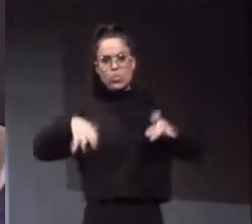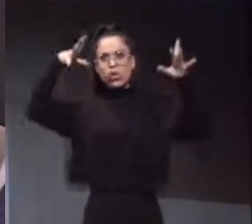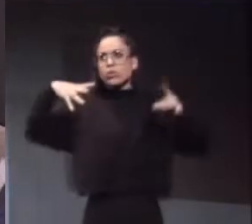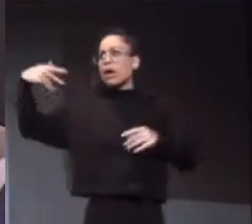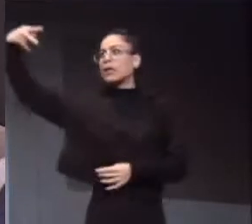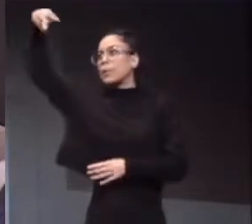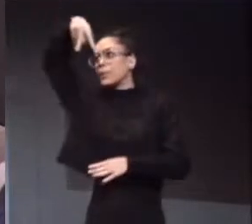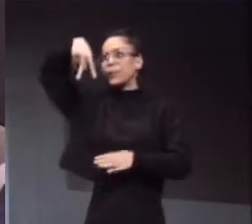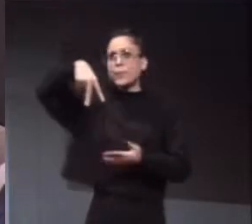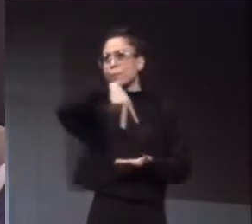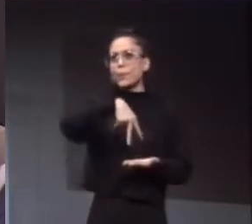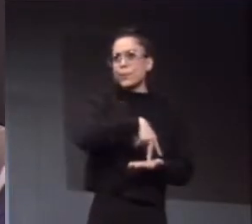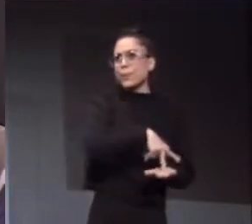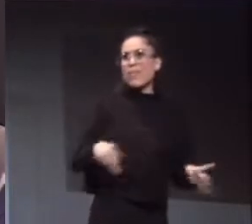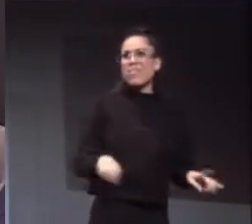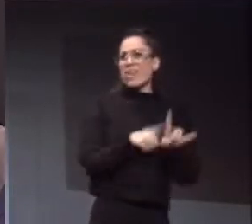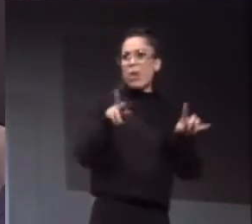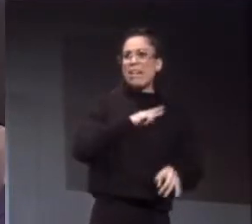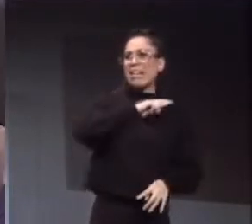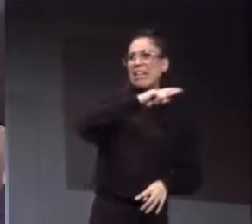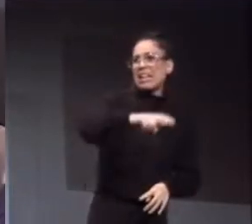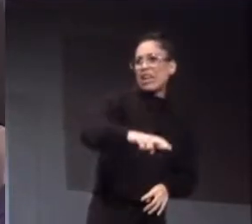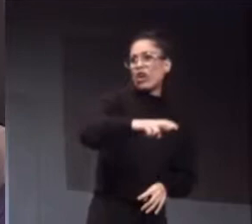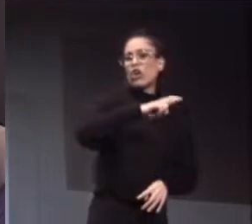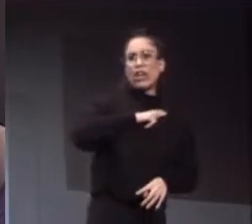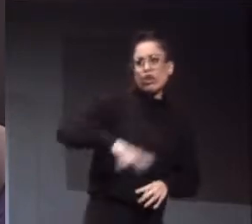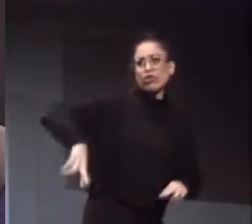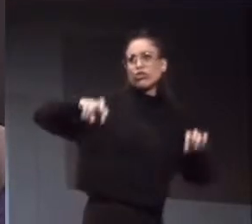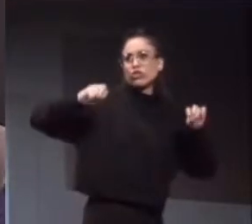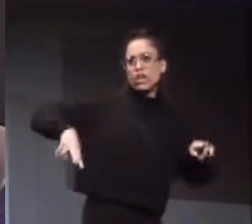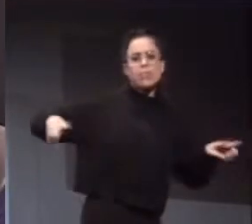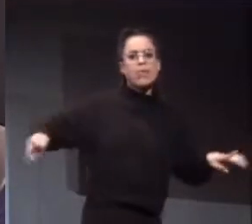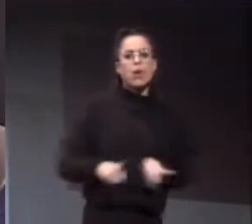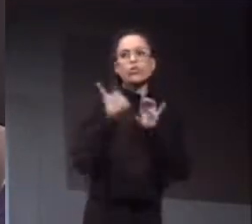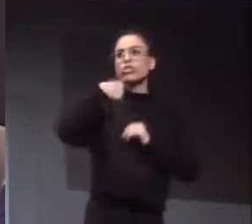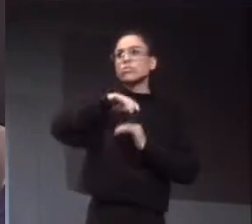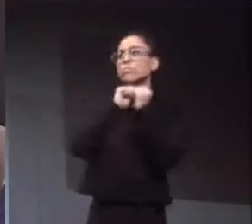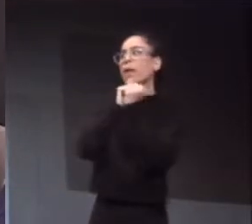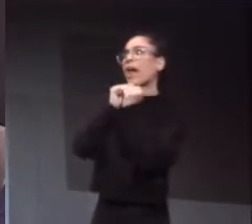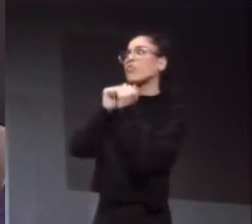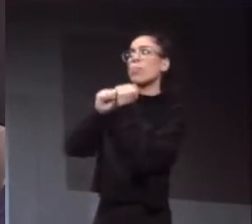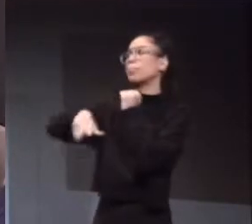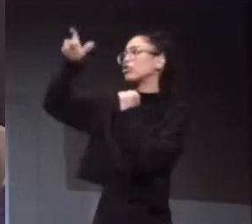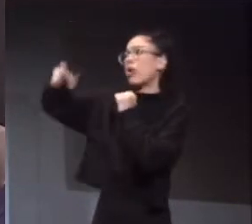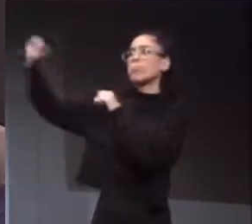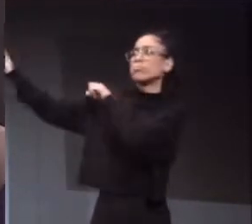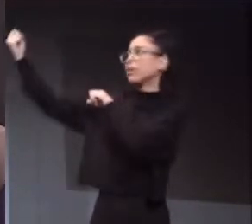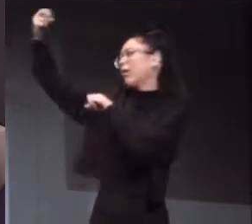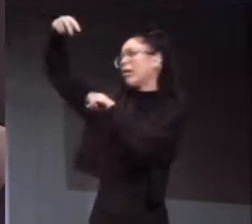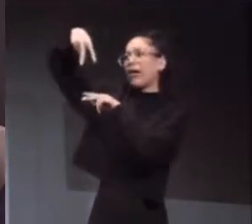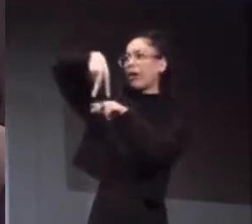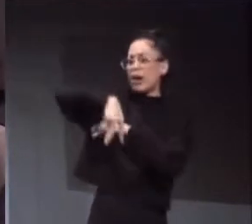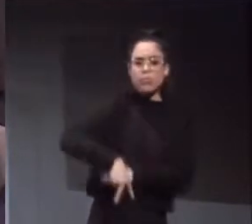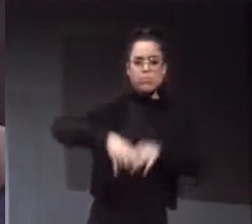ya sea santiago abascal o pablo iglesias queremos que venga un salvador queremos que nos que en